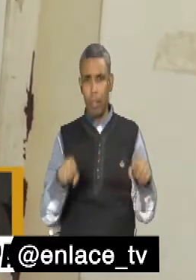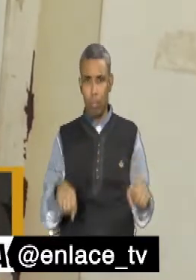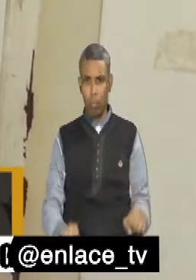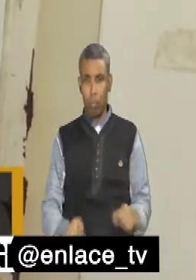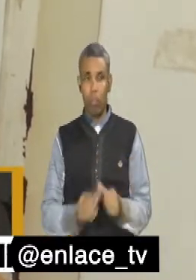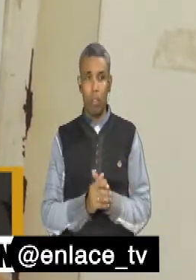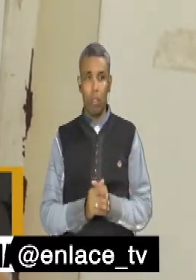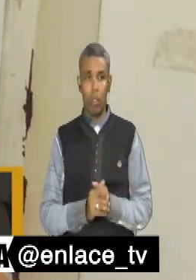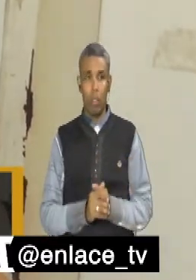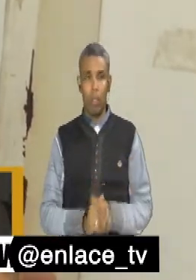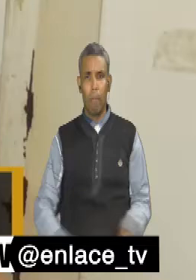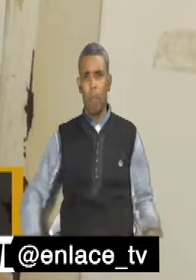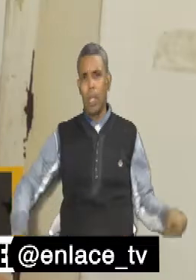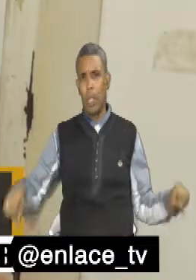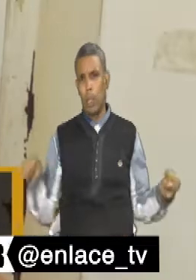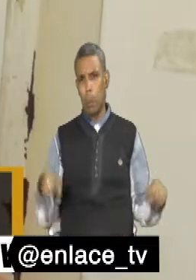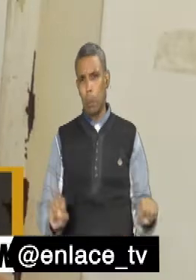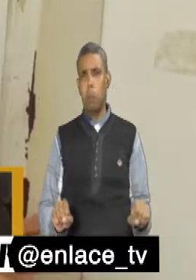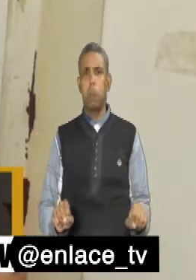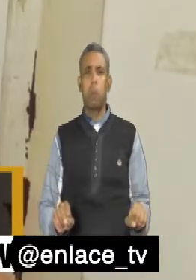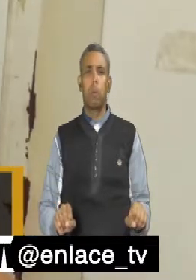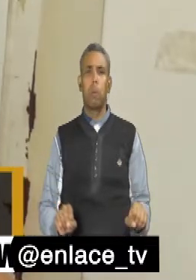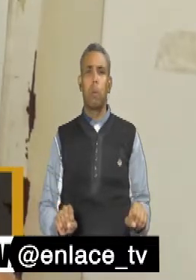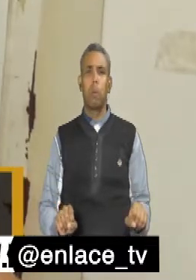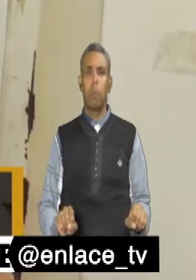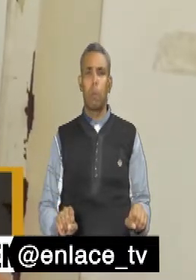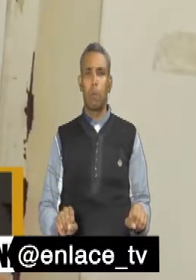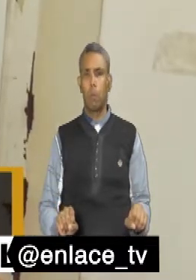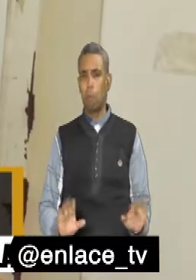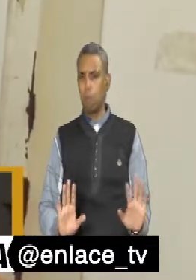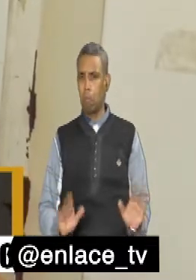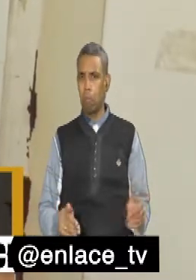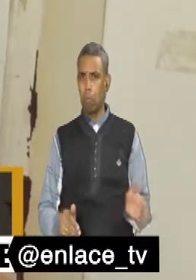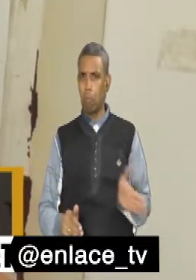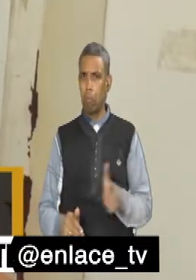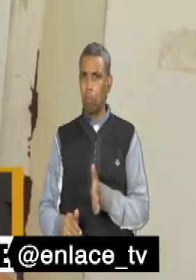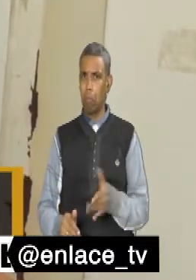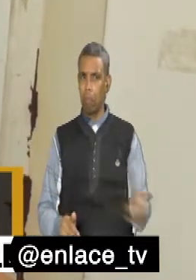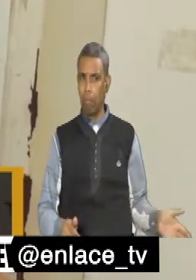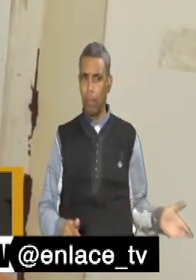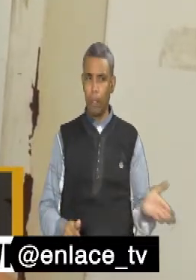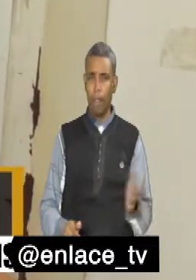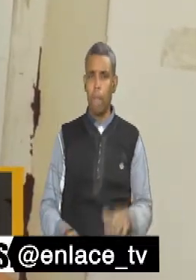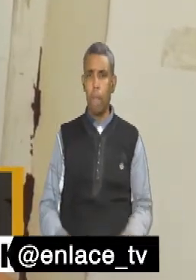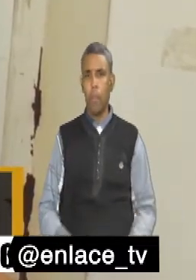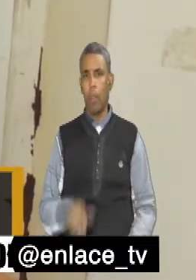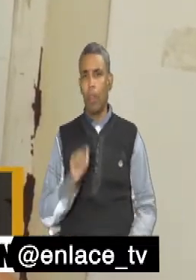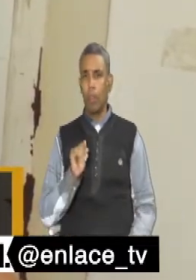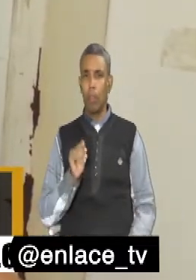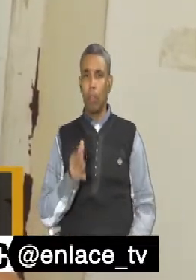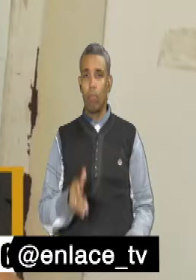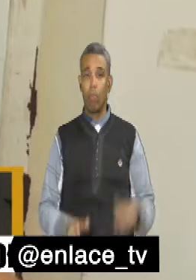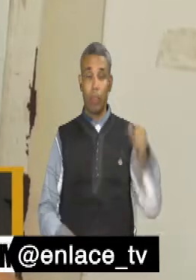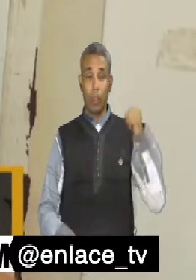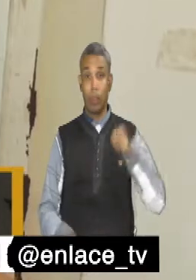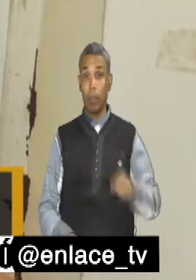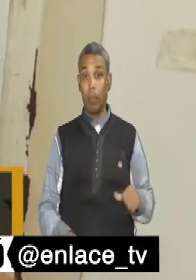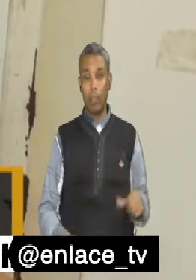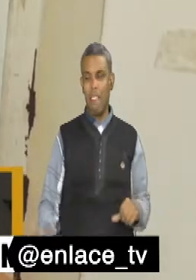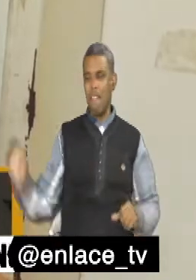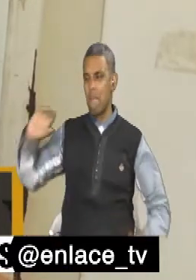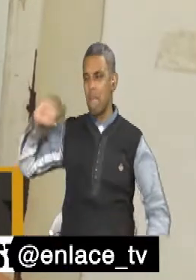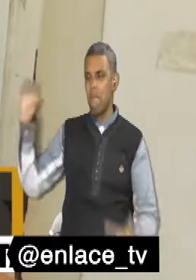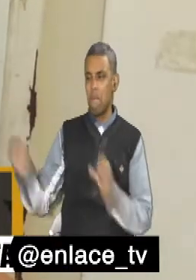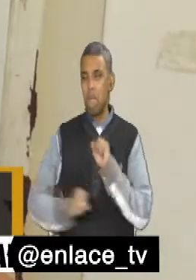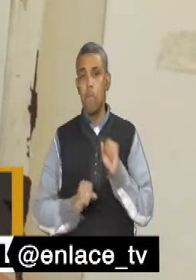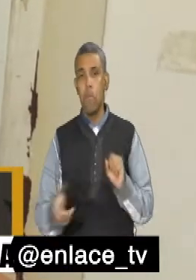y venía muy embalada. Entonces él se orilló como para darle espacio, y resulta que no, que él le mandó el manotazo al bolso, casi lo tumba de la moto. Entonces él